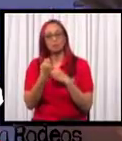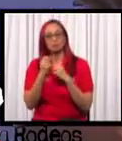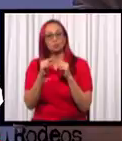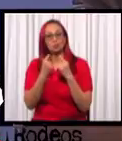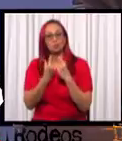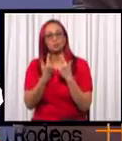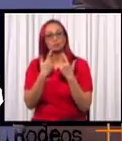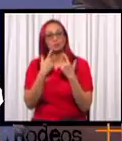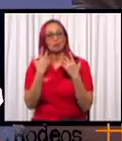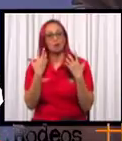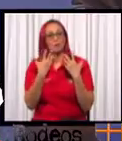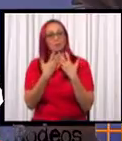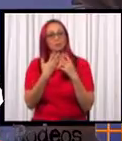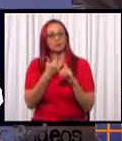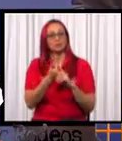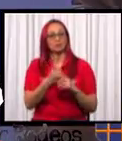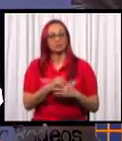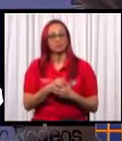esto.